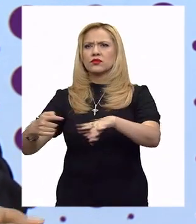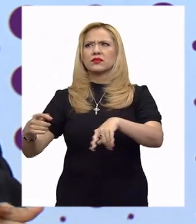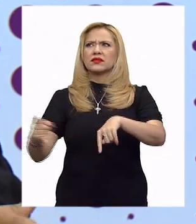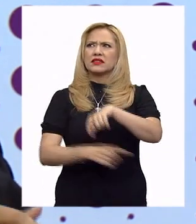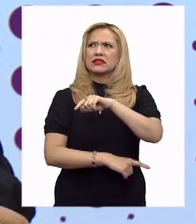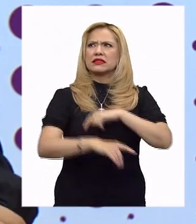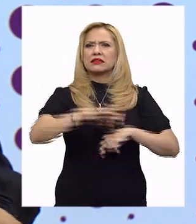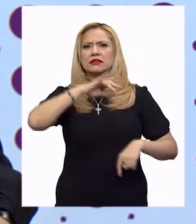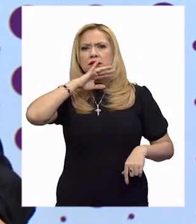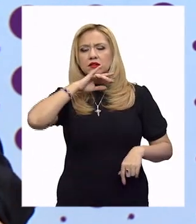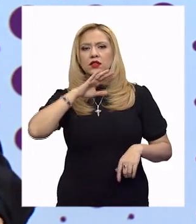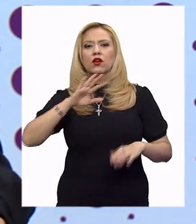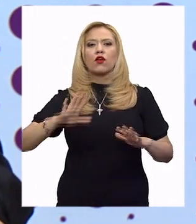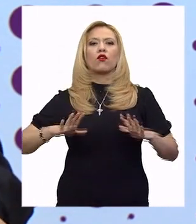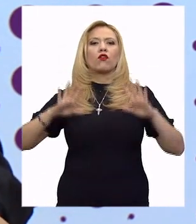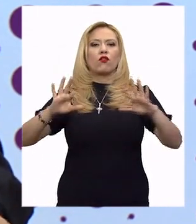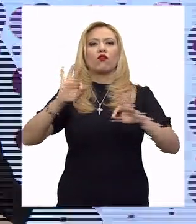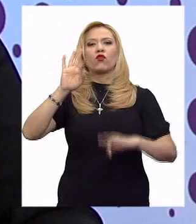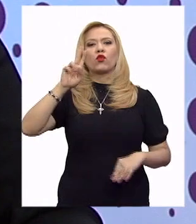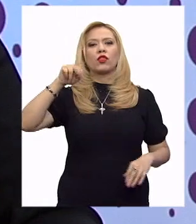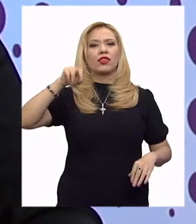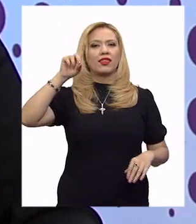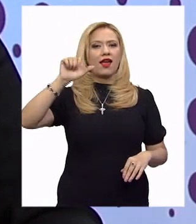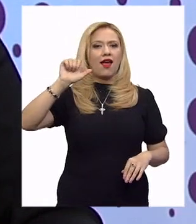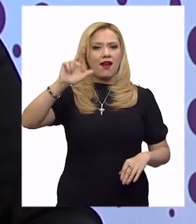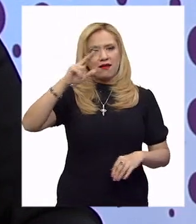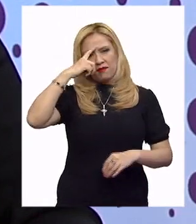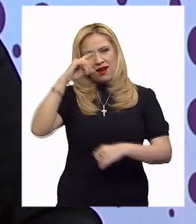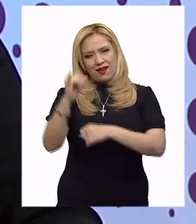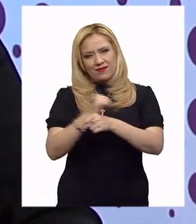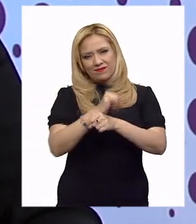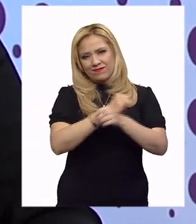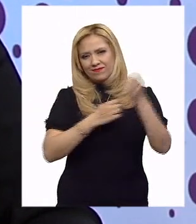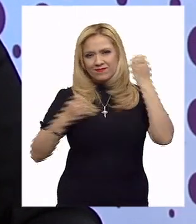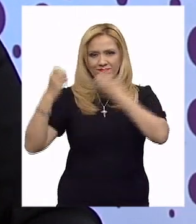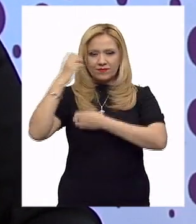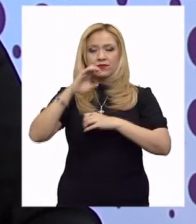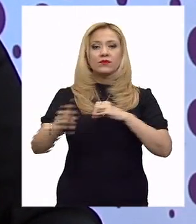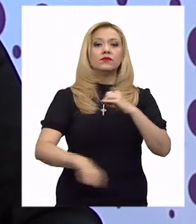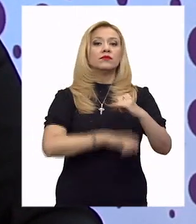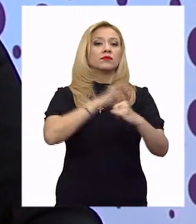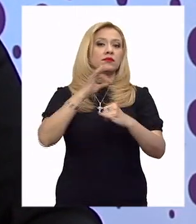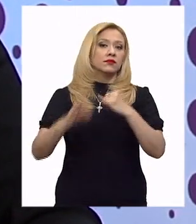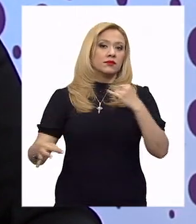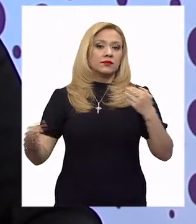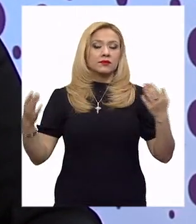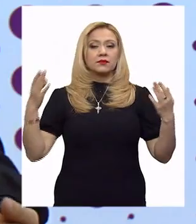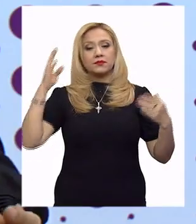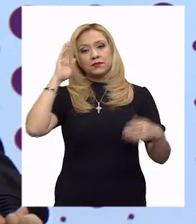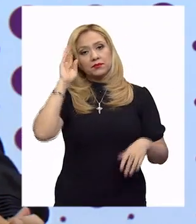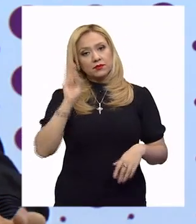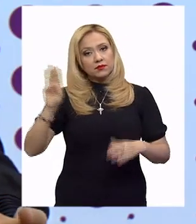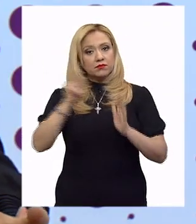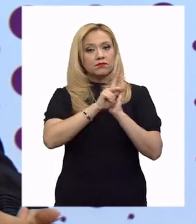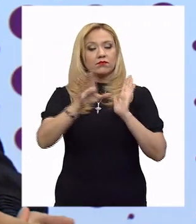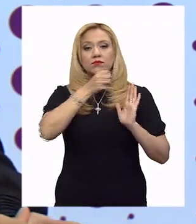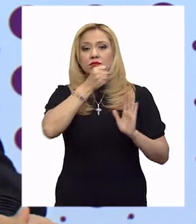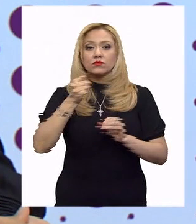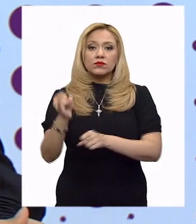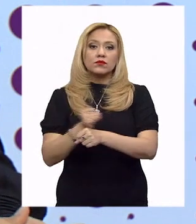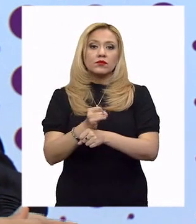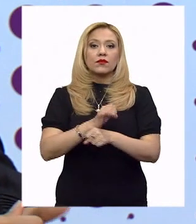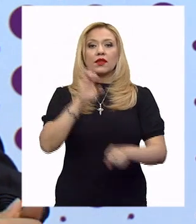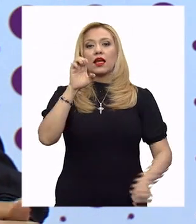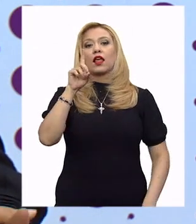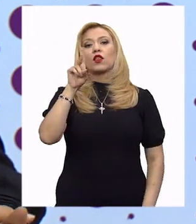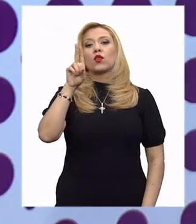Fundar, Centro de Investigación y Análisis. Bienvenida. Gracias. Finalmente, presento al maestro en periodismo de investigación, Eduardo